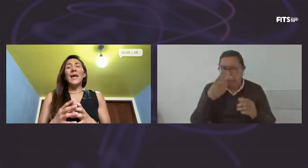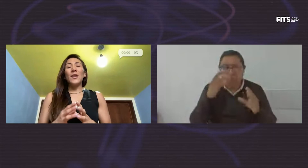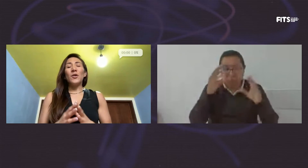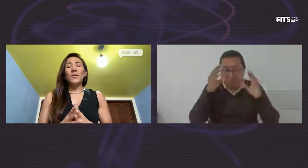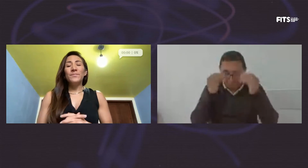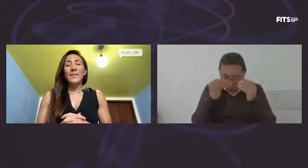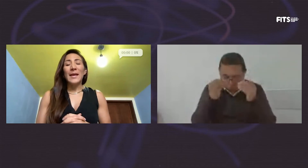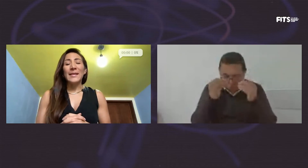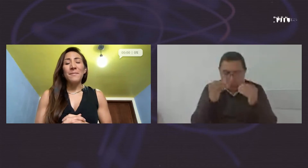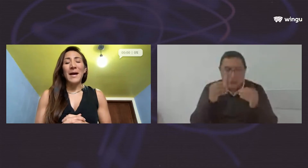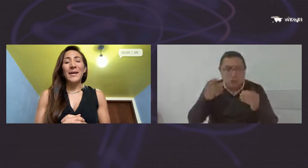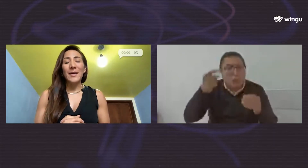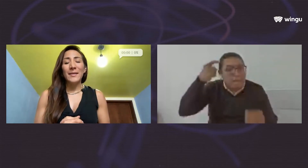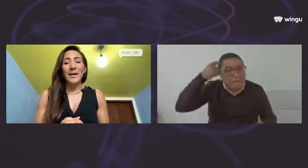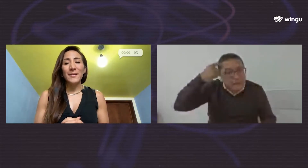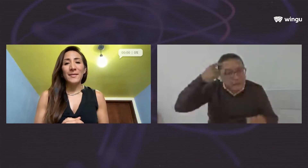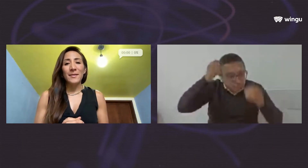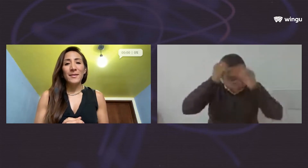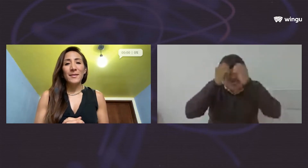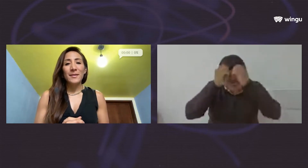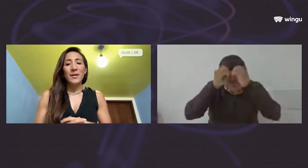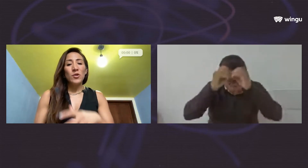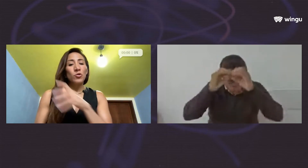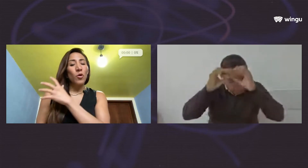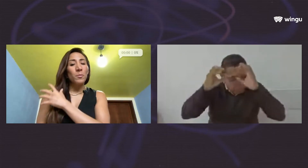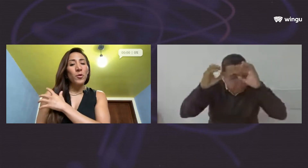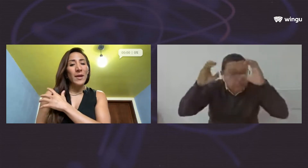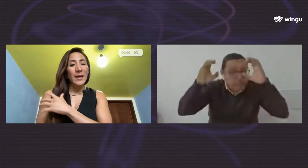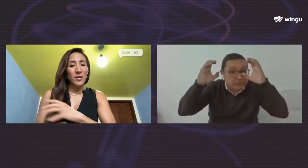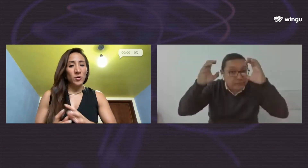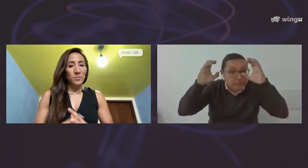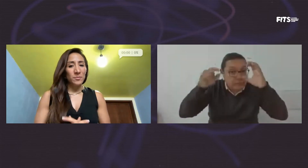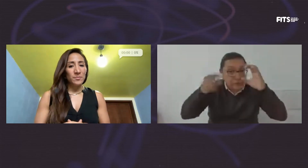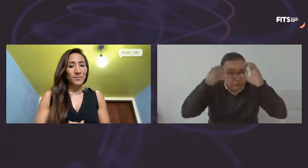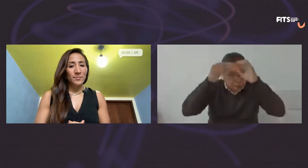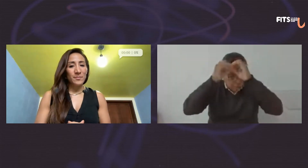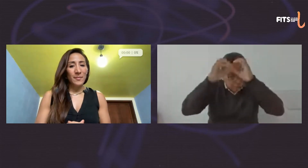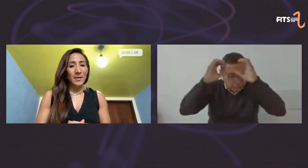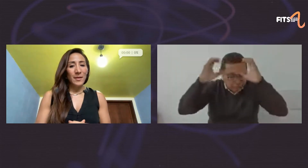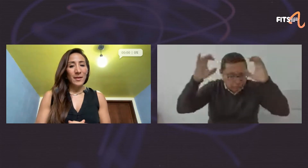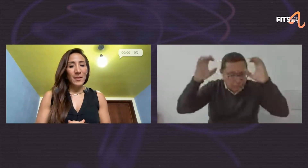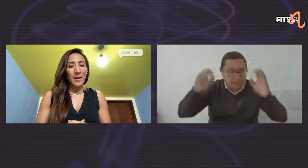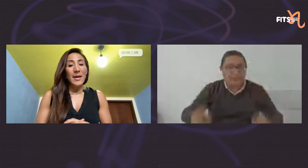y quiero que te imagines tu hombro derecho.